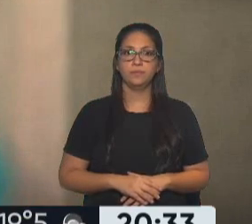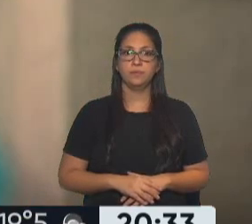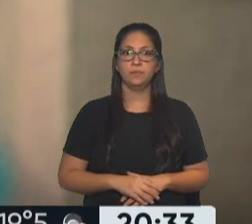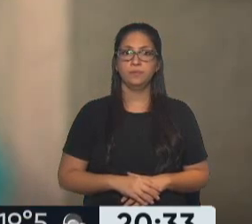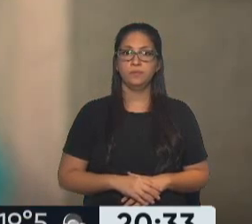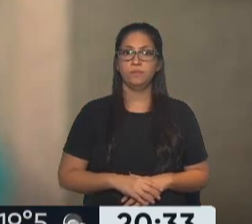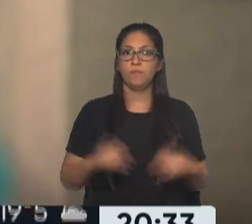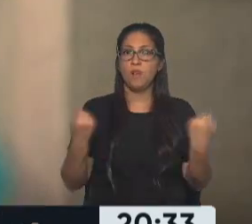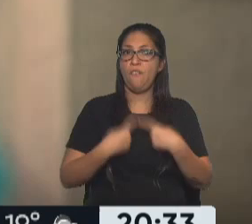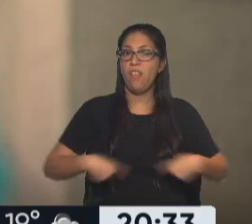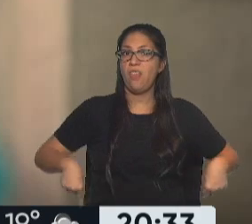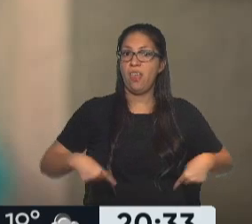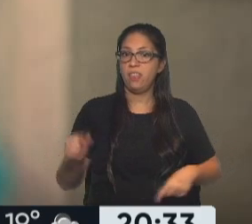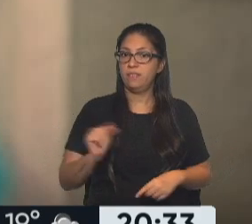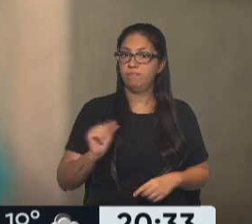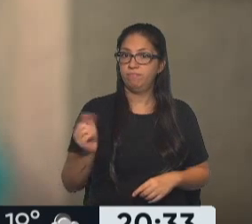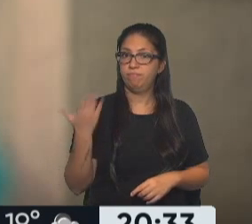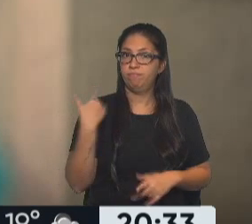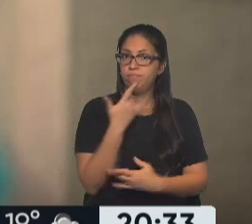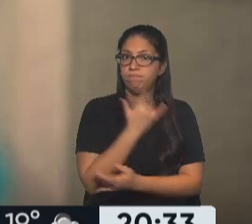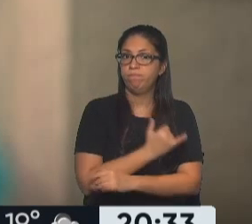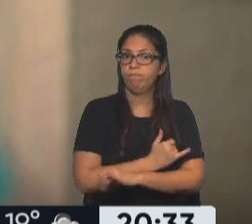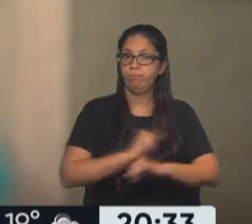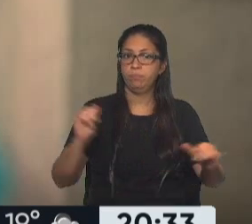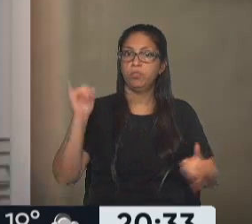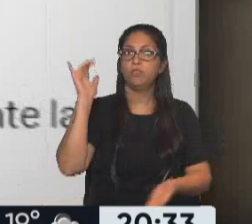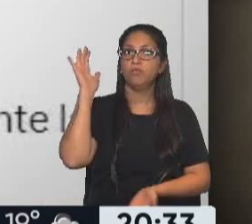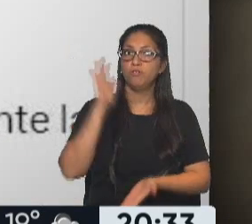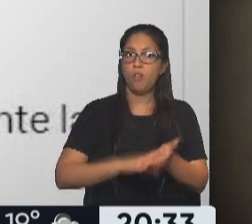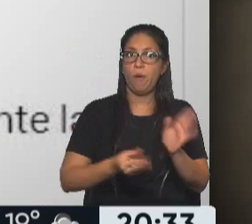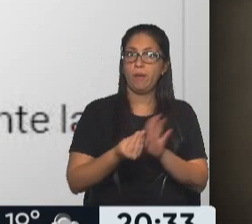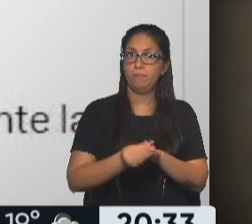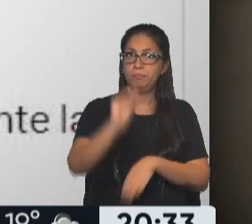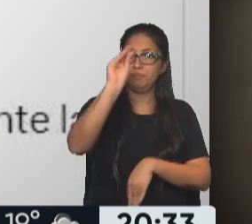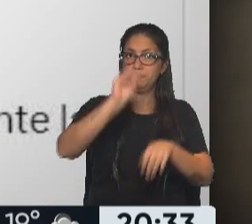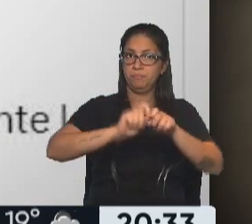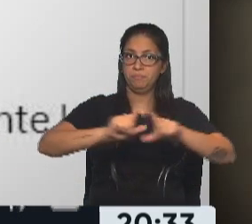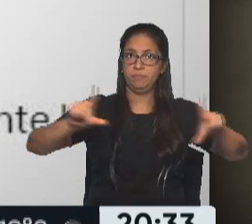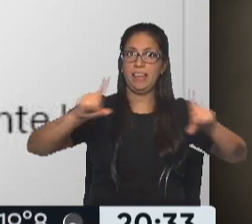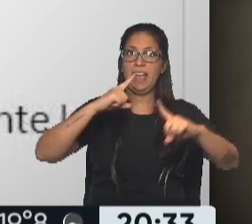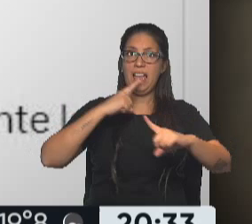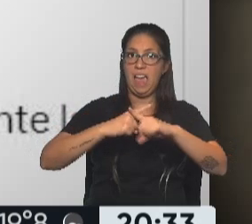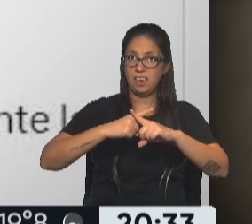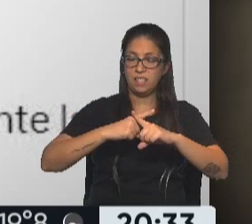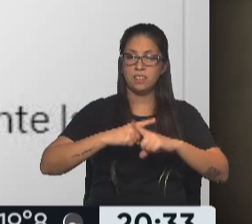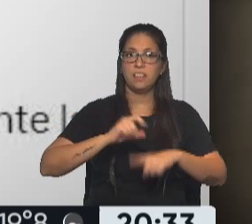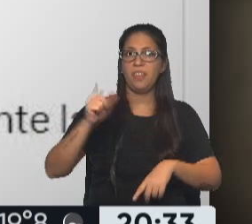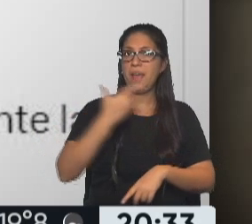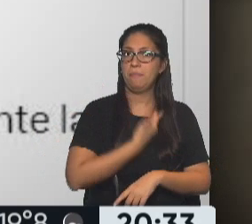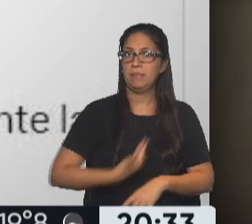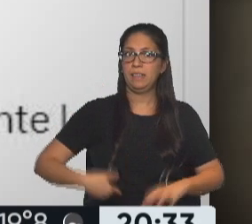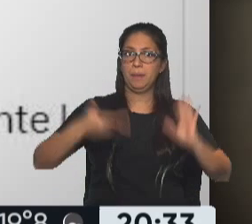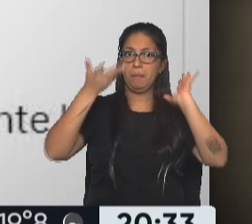Y es una noticia de último momento, tiene que ver con un posteo en la red X del presidente